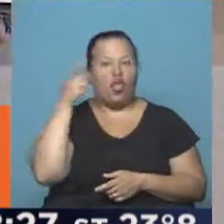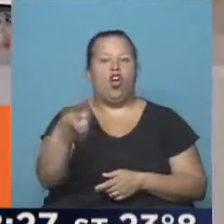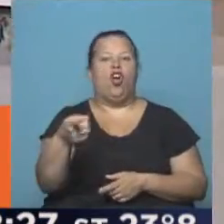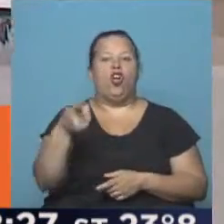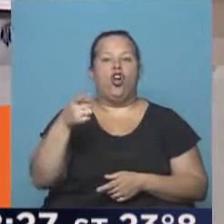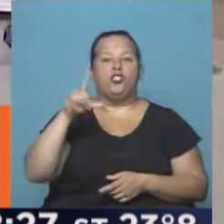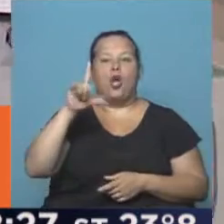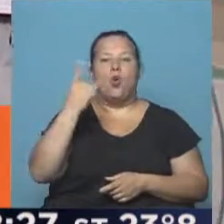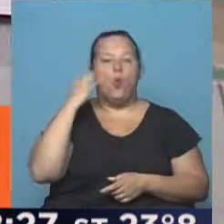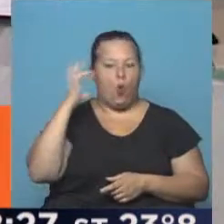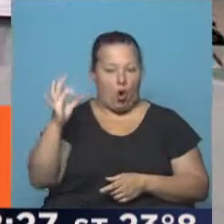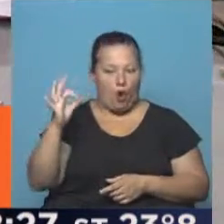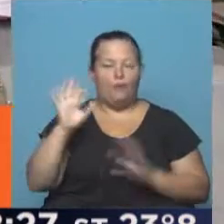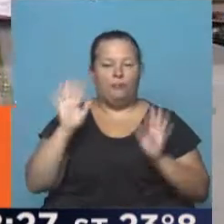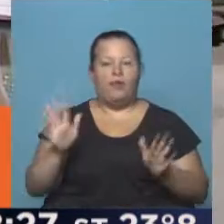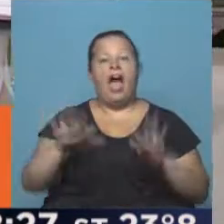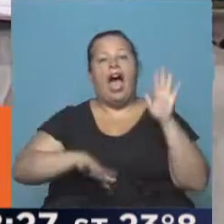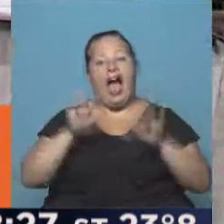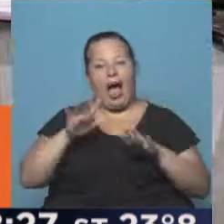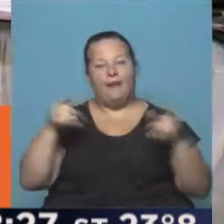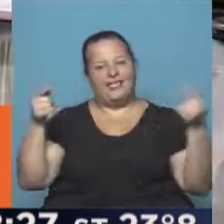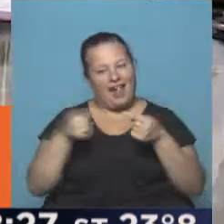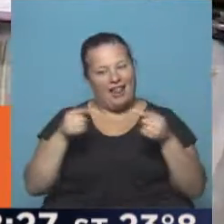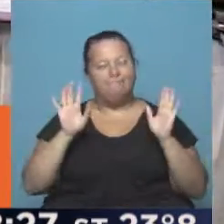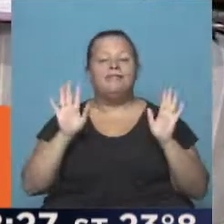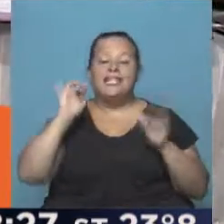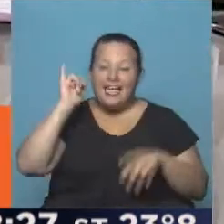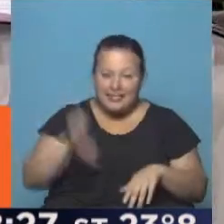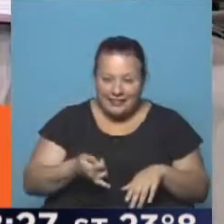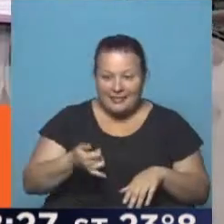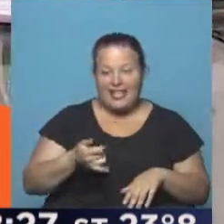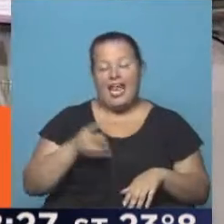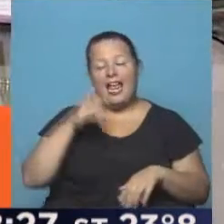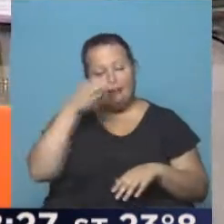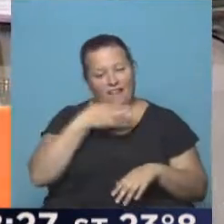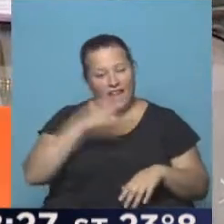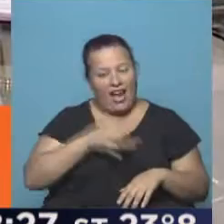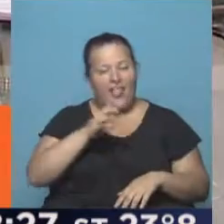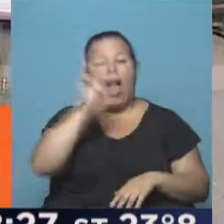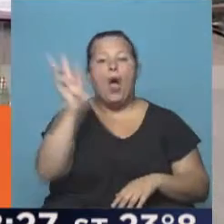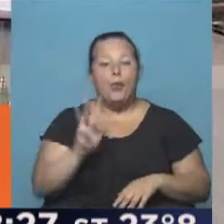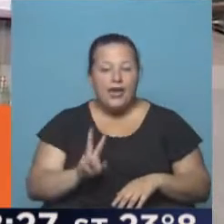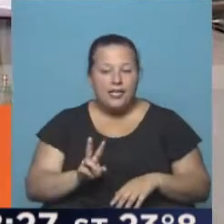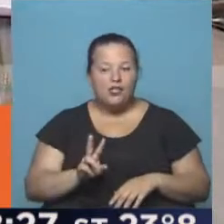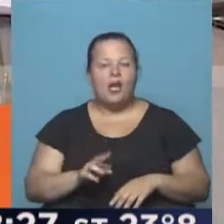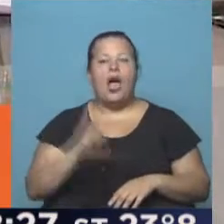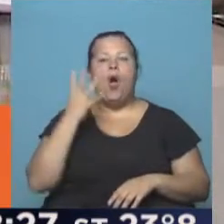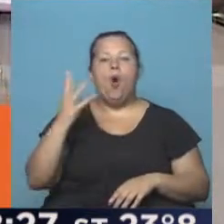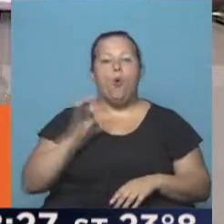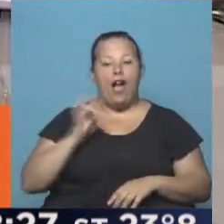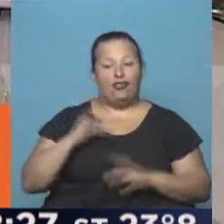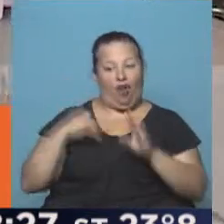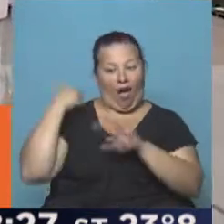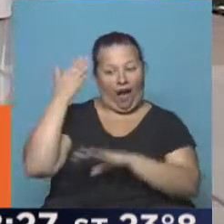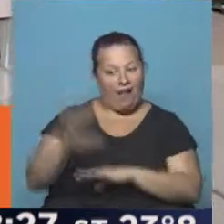contra Fernando Lugo. A veces son arbitrarias las cosas. Lo que sí es cierto es que Venezuela, 4 años